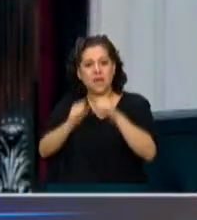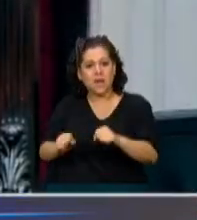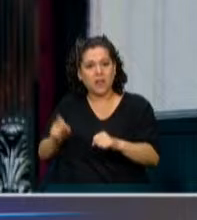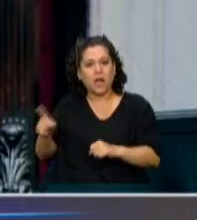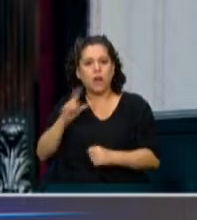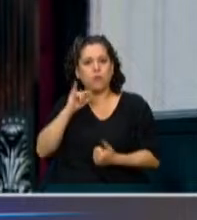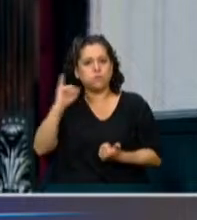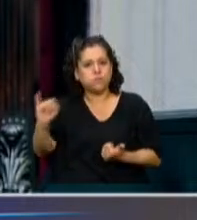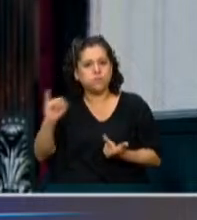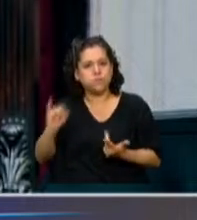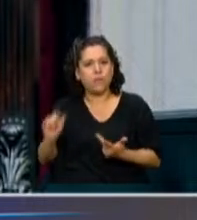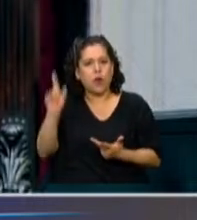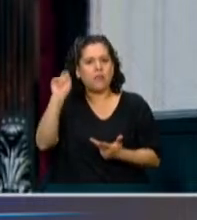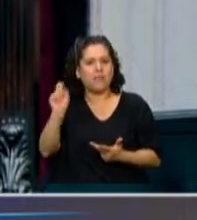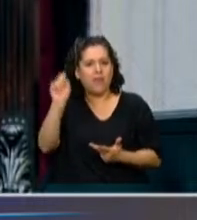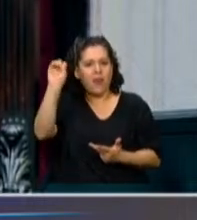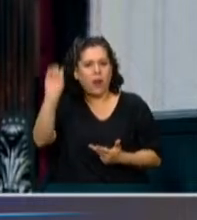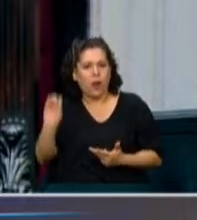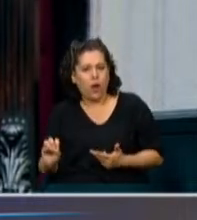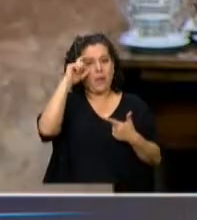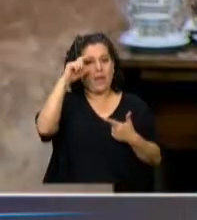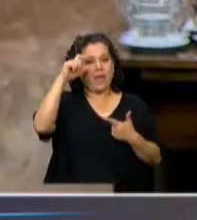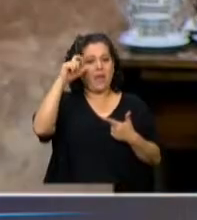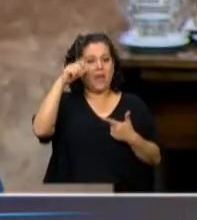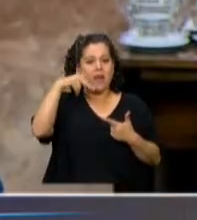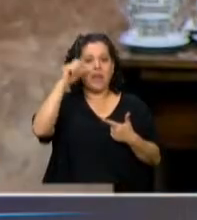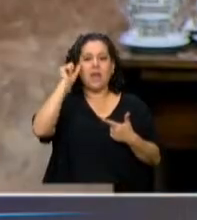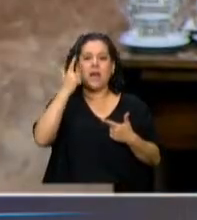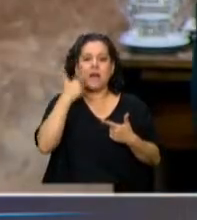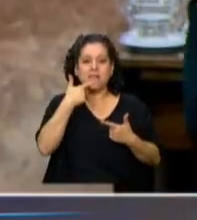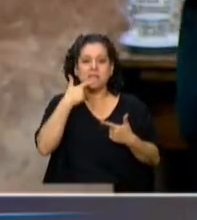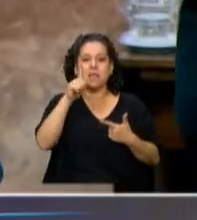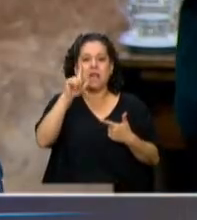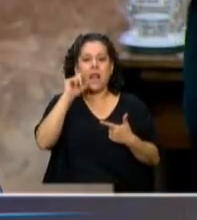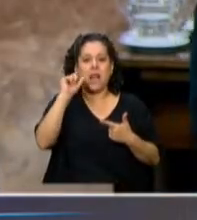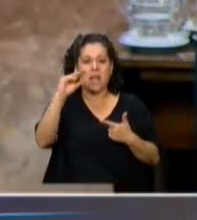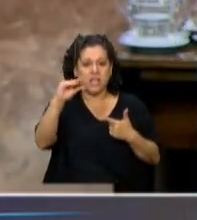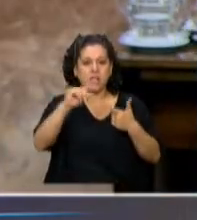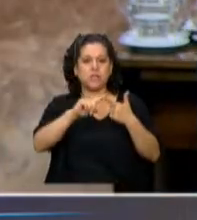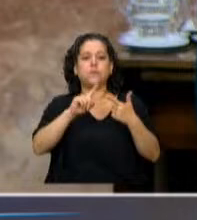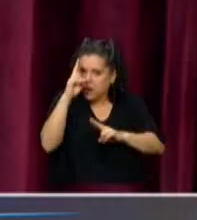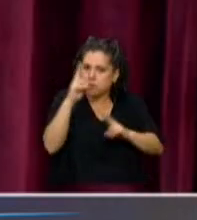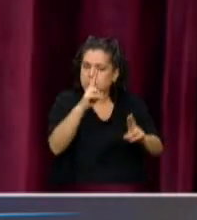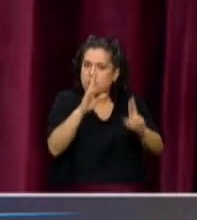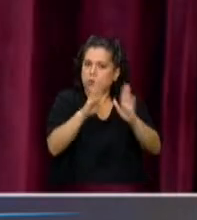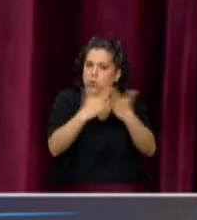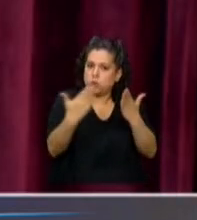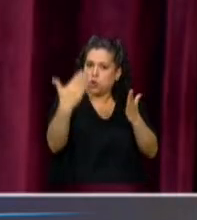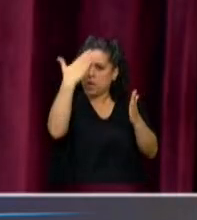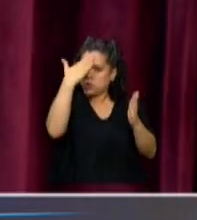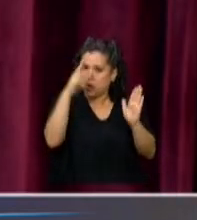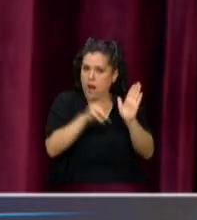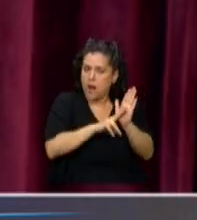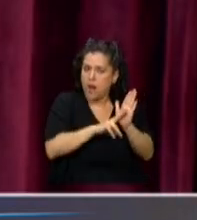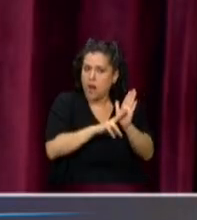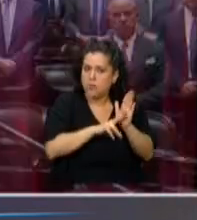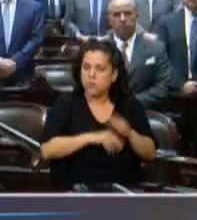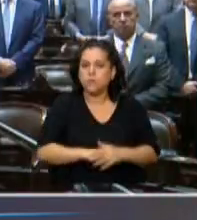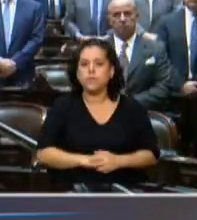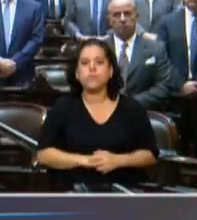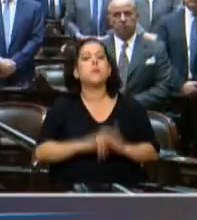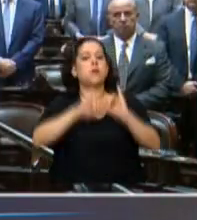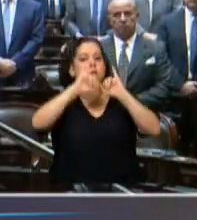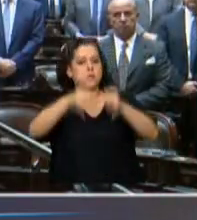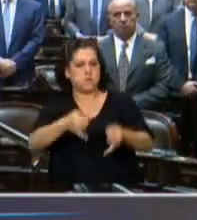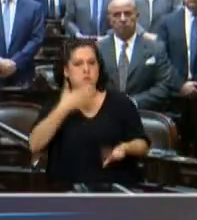del Ejecutivo y quiera avanzar con una batería de proyectos de carácter penal, tampoco puede hacerlo por decreto. Y